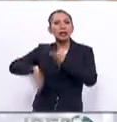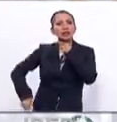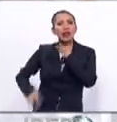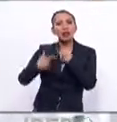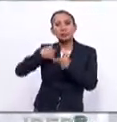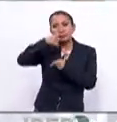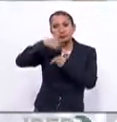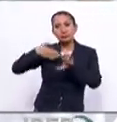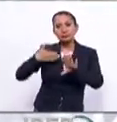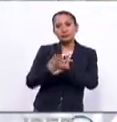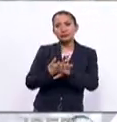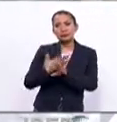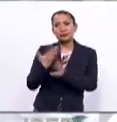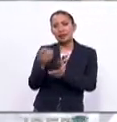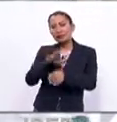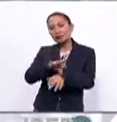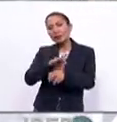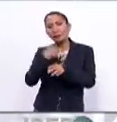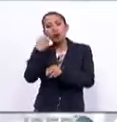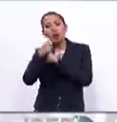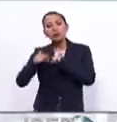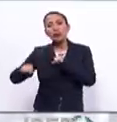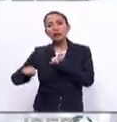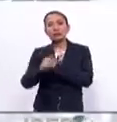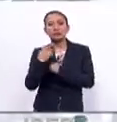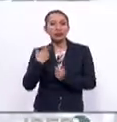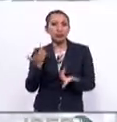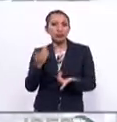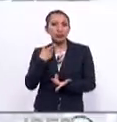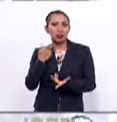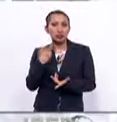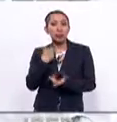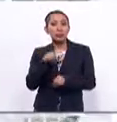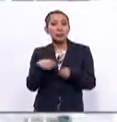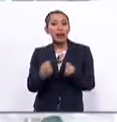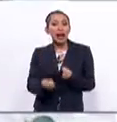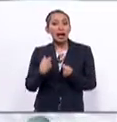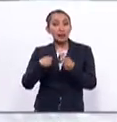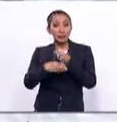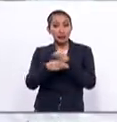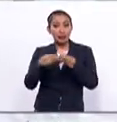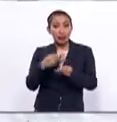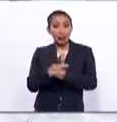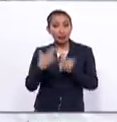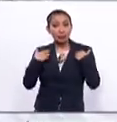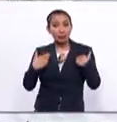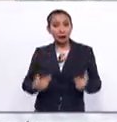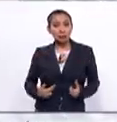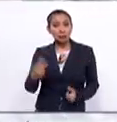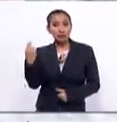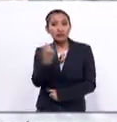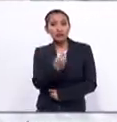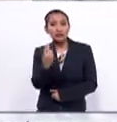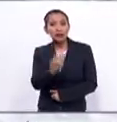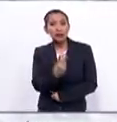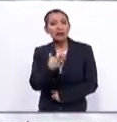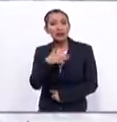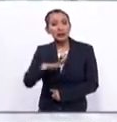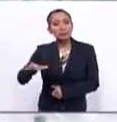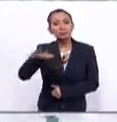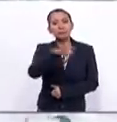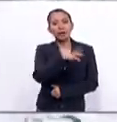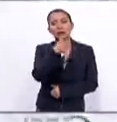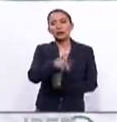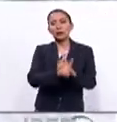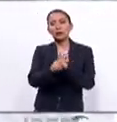erradicación de la violencia que materialicen la voluntad política. Dotar así de recursos materiales y humanos necesarios que den cobertura